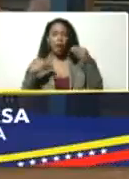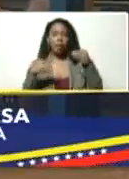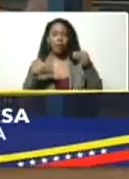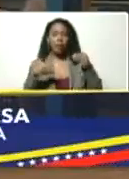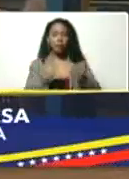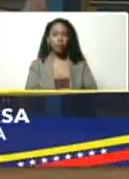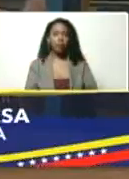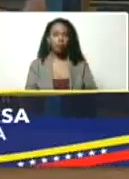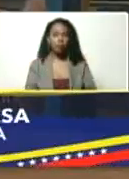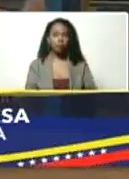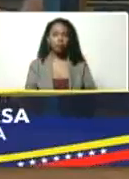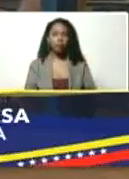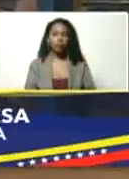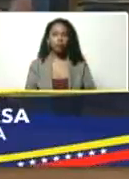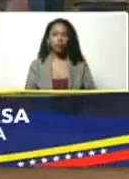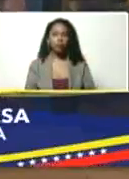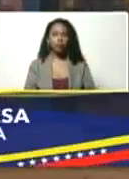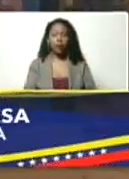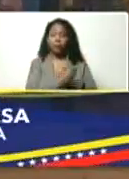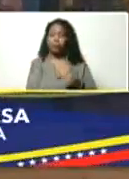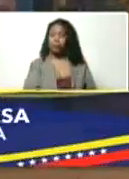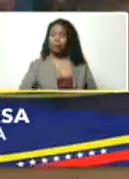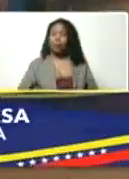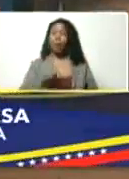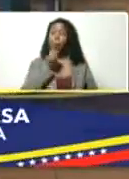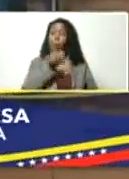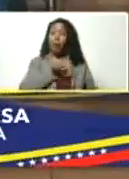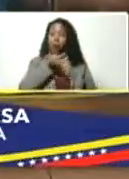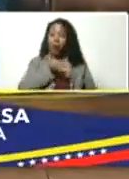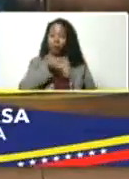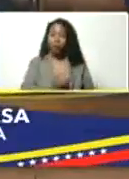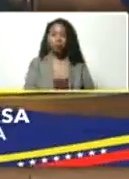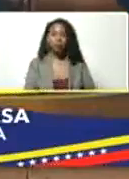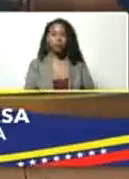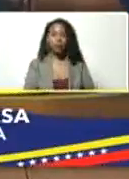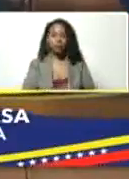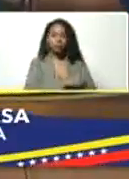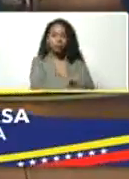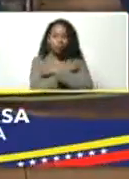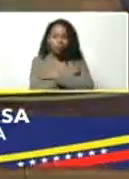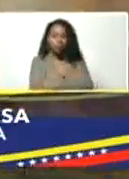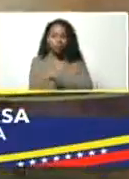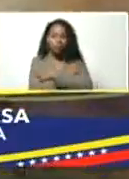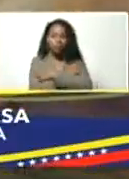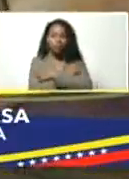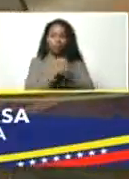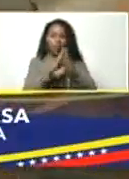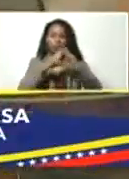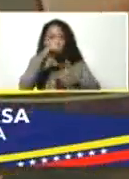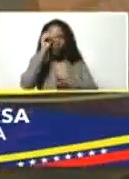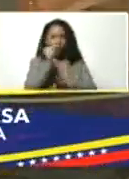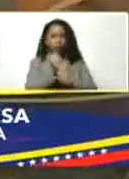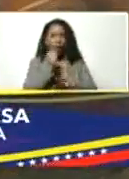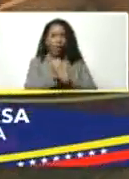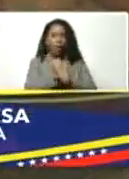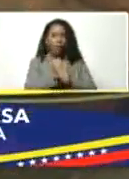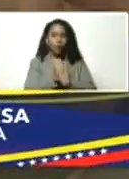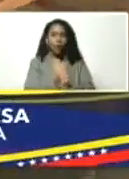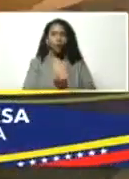Armando. Presidente, muy buenas tardes. Un abrazo de todos los trabajadores de